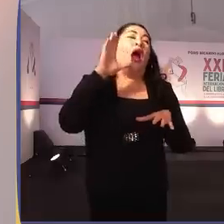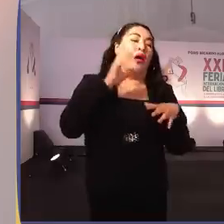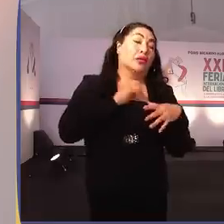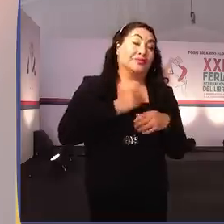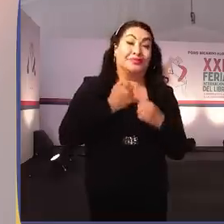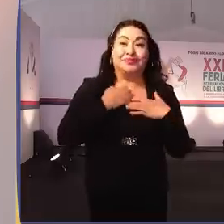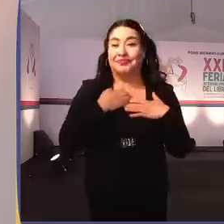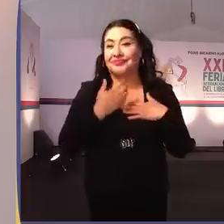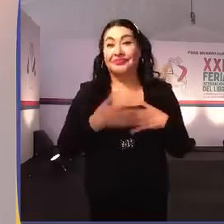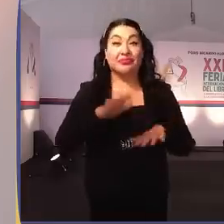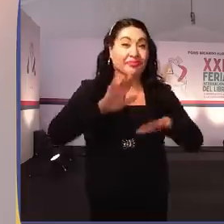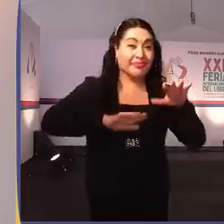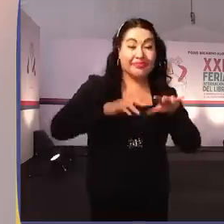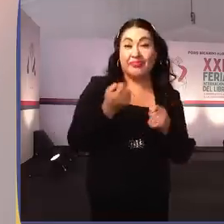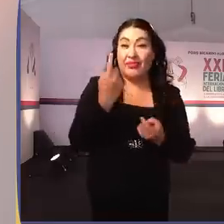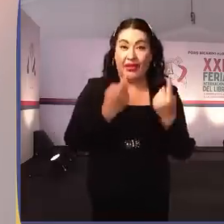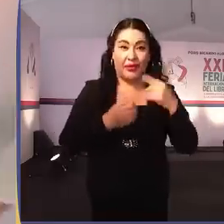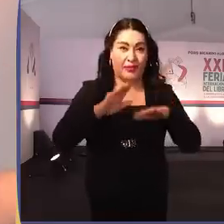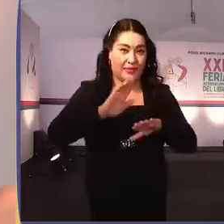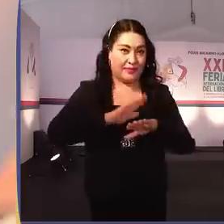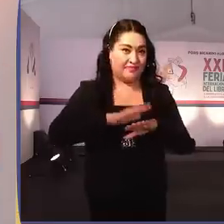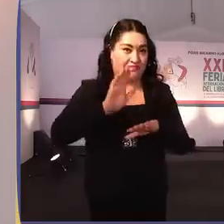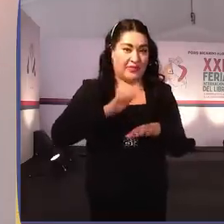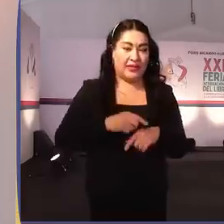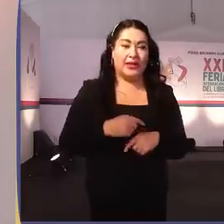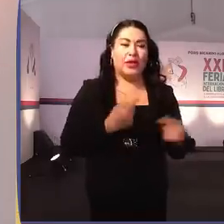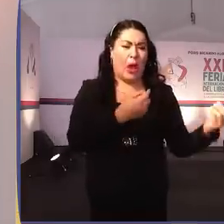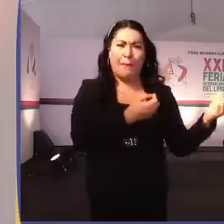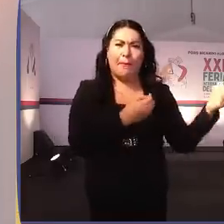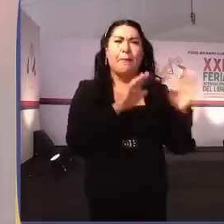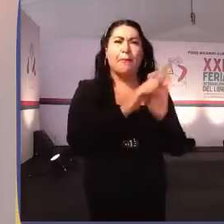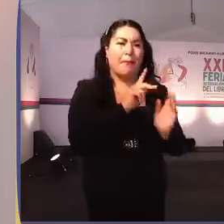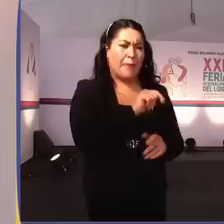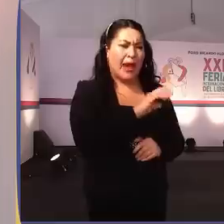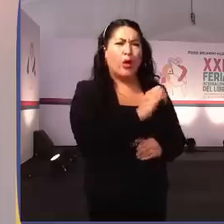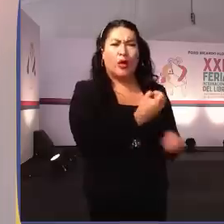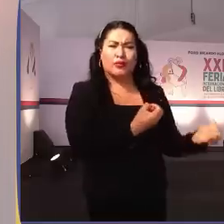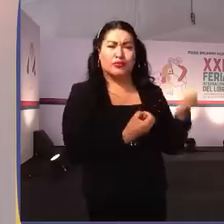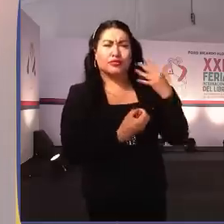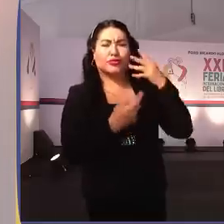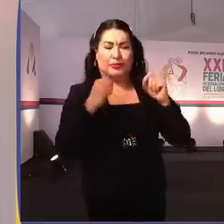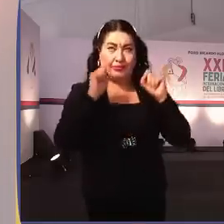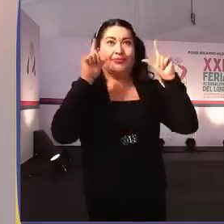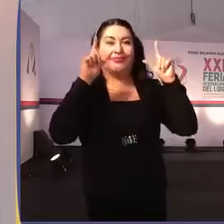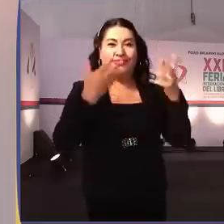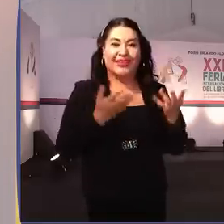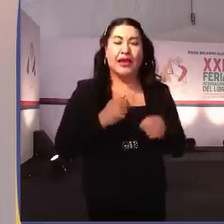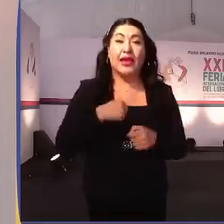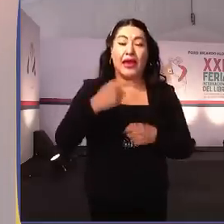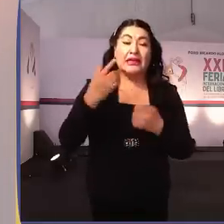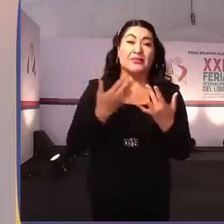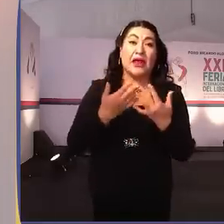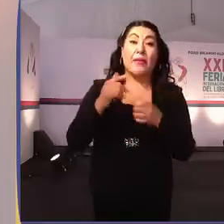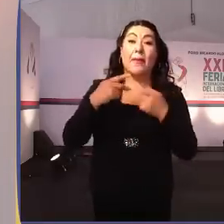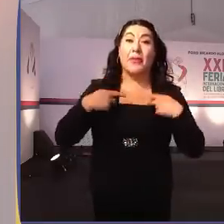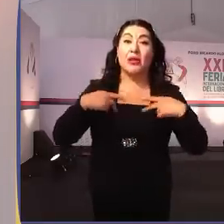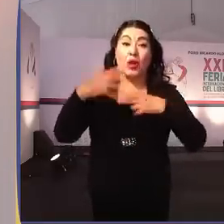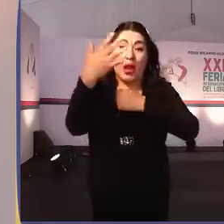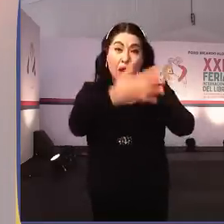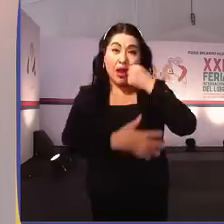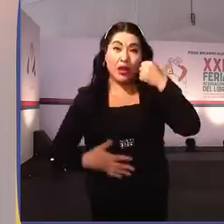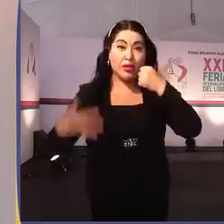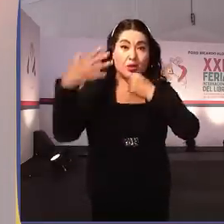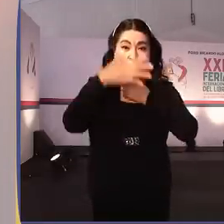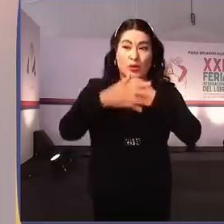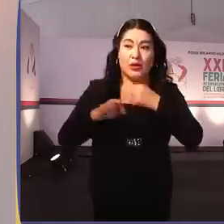porque ellos algunas veces y quizá las más, sóplame Paco, esperaban a que sus escuderos fuesen viejos. Y